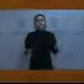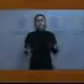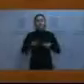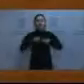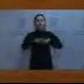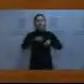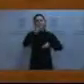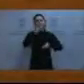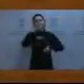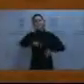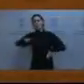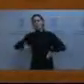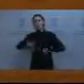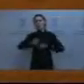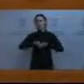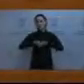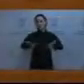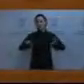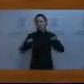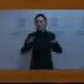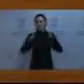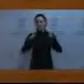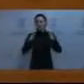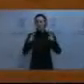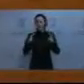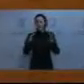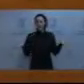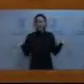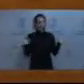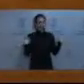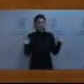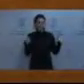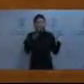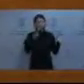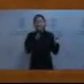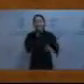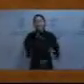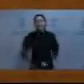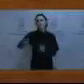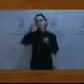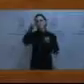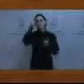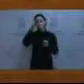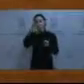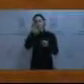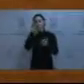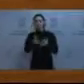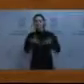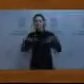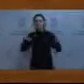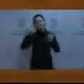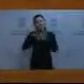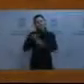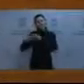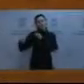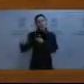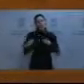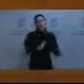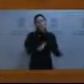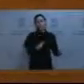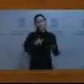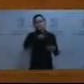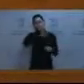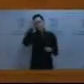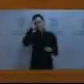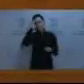investigadores, ni esta Cámara, ni este diputado, es que esto llegó al defensor del pueblo, que dice una frase que define perfectamente la situación. Insólita